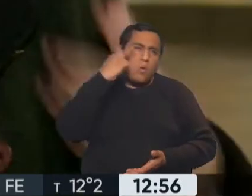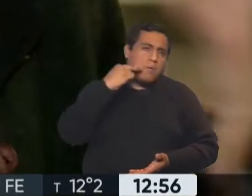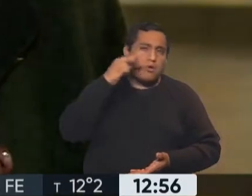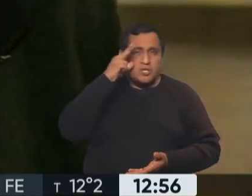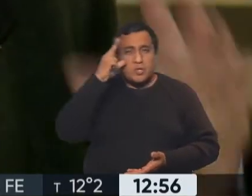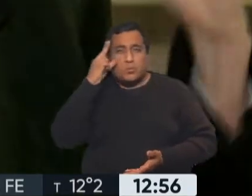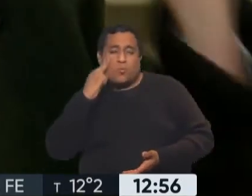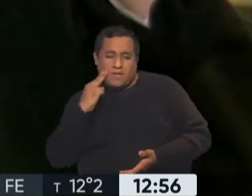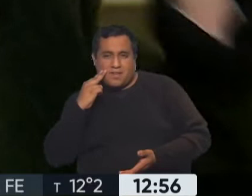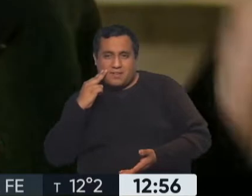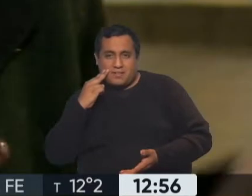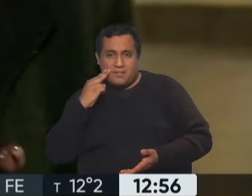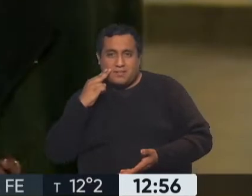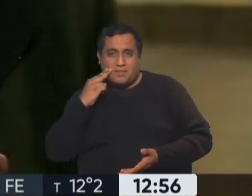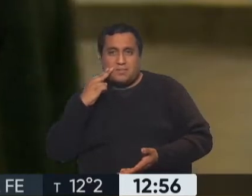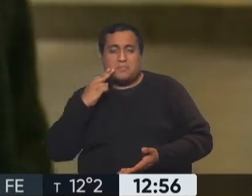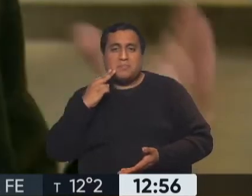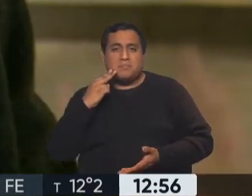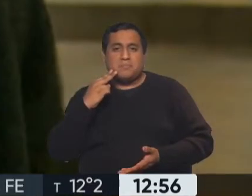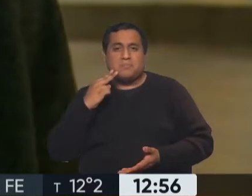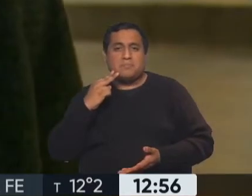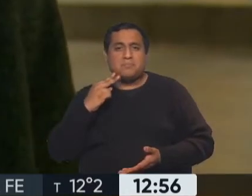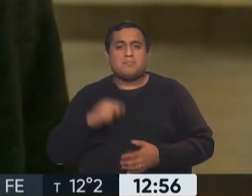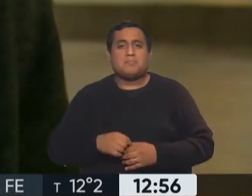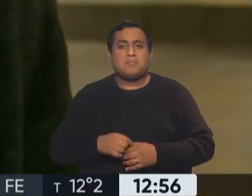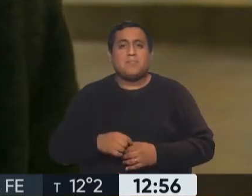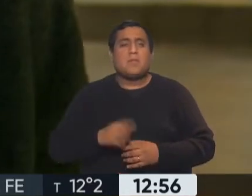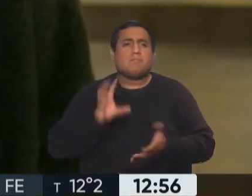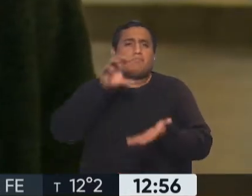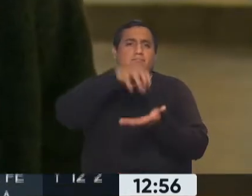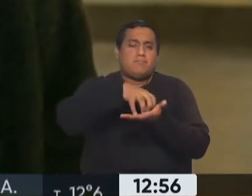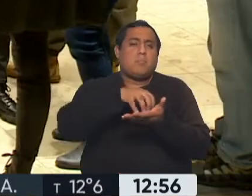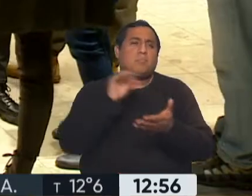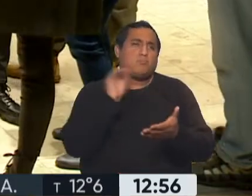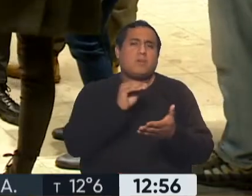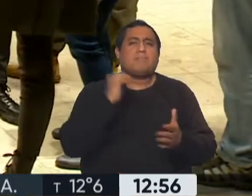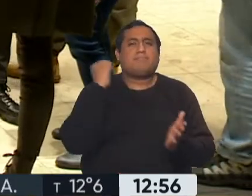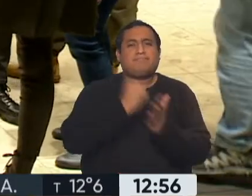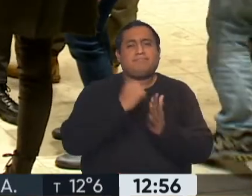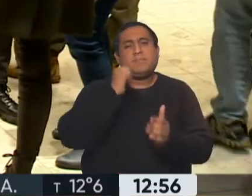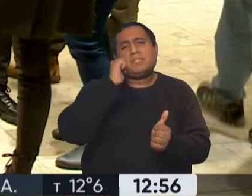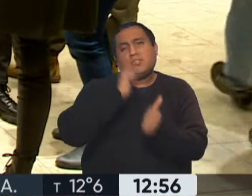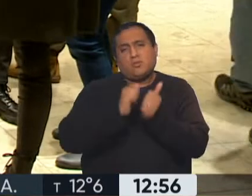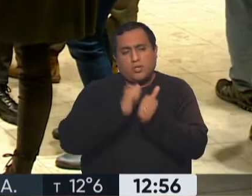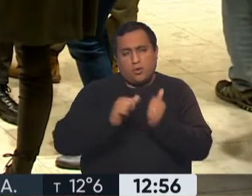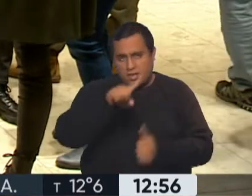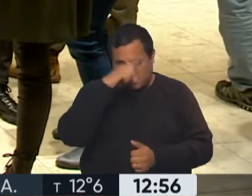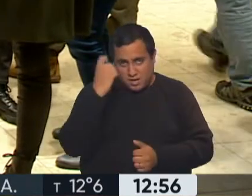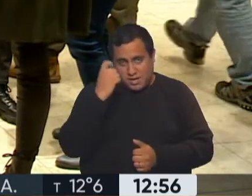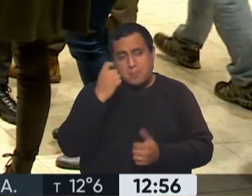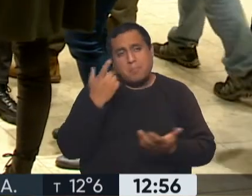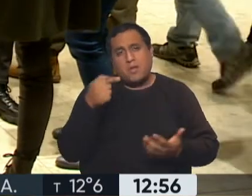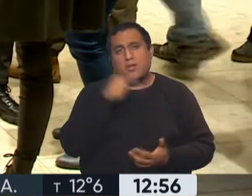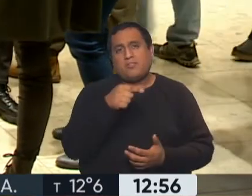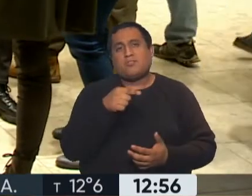años después de haberlo diseñado, fue declarado Monumento Histórico Nacional. Pero claro, estaba en manos